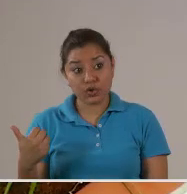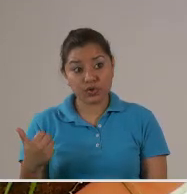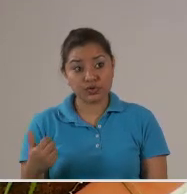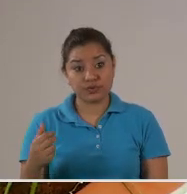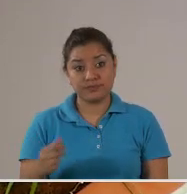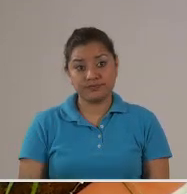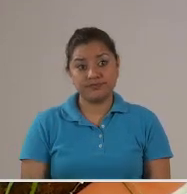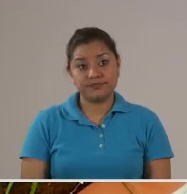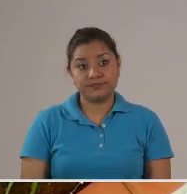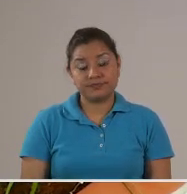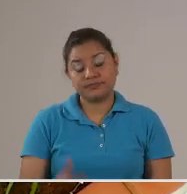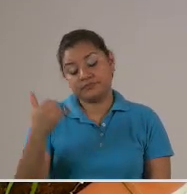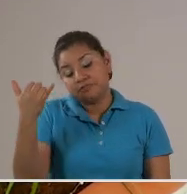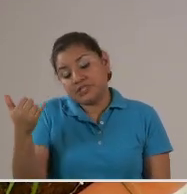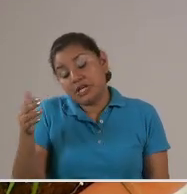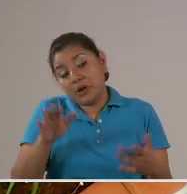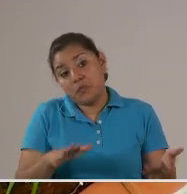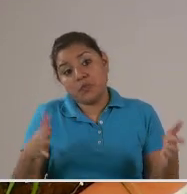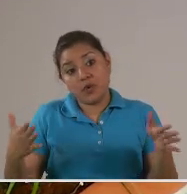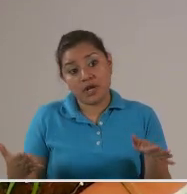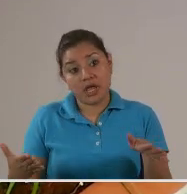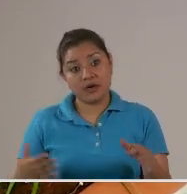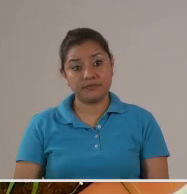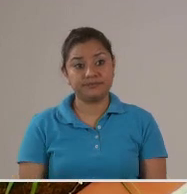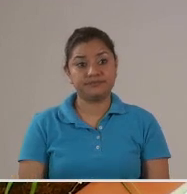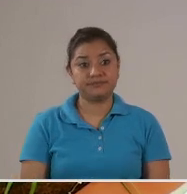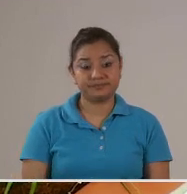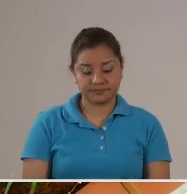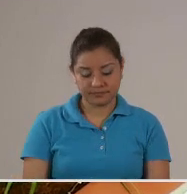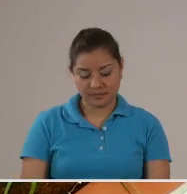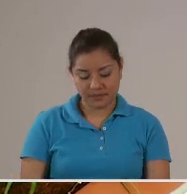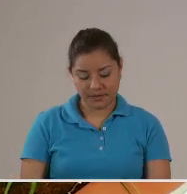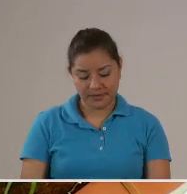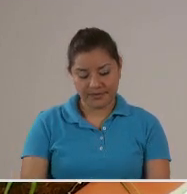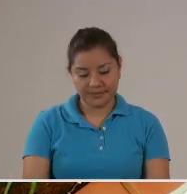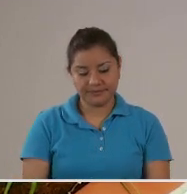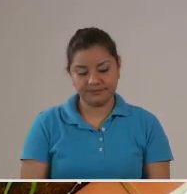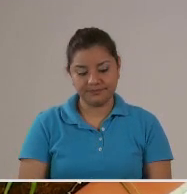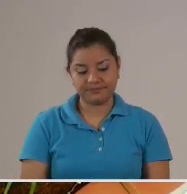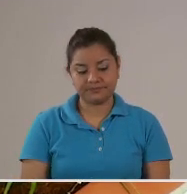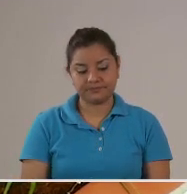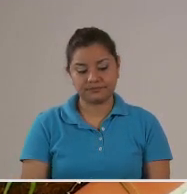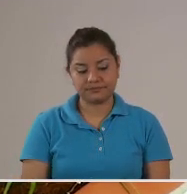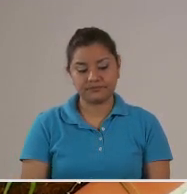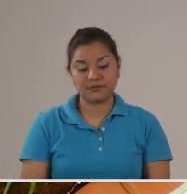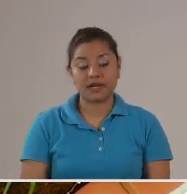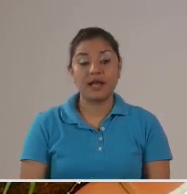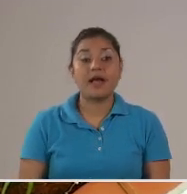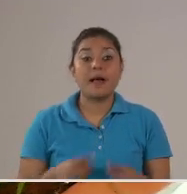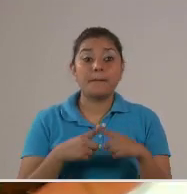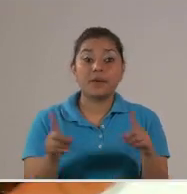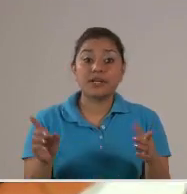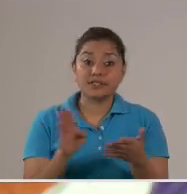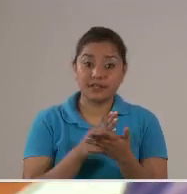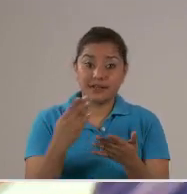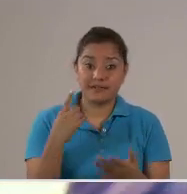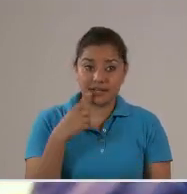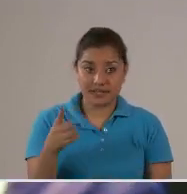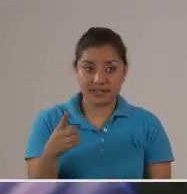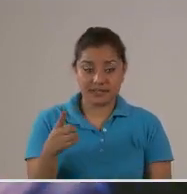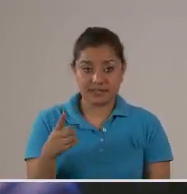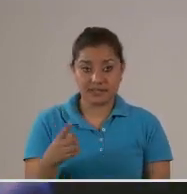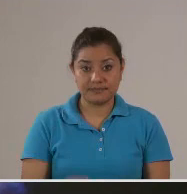murieron esa sería la única eso sería por eso dice la Biblia